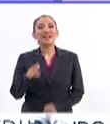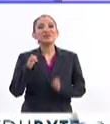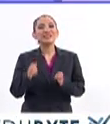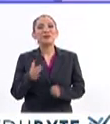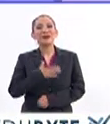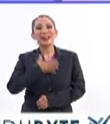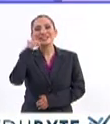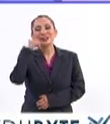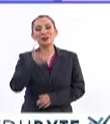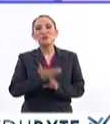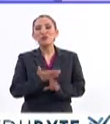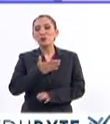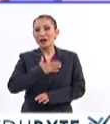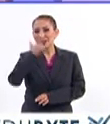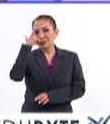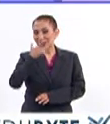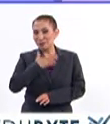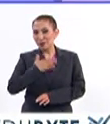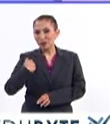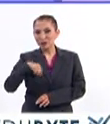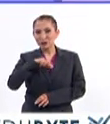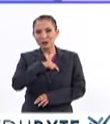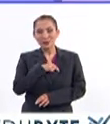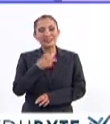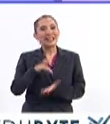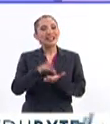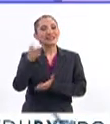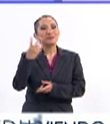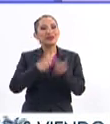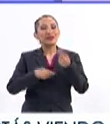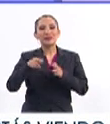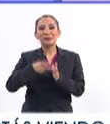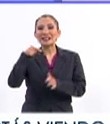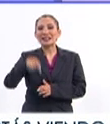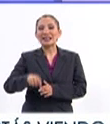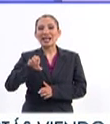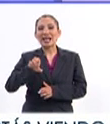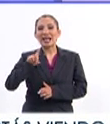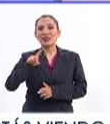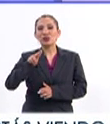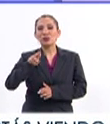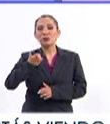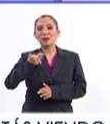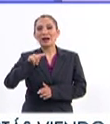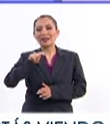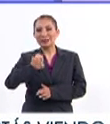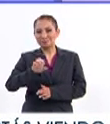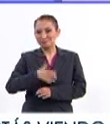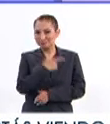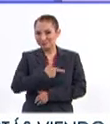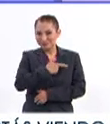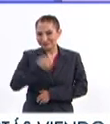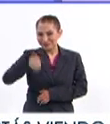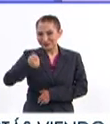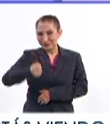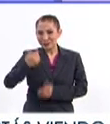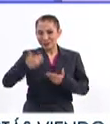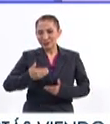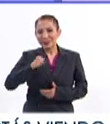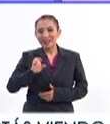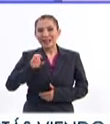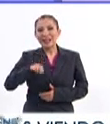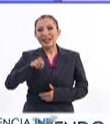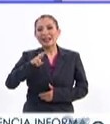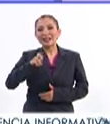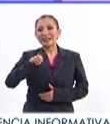¿Qué tal? ¿Cómo le va? Muy buenas noches. Muy buenas noches. Qué bueno que está con nosotros. Gracias. Bienvenido a una emisión más de Ed White. Me da gusto saludarles.